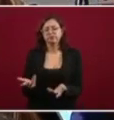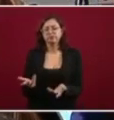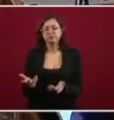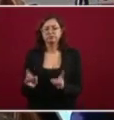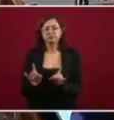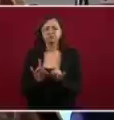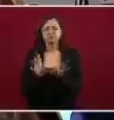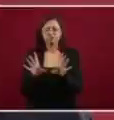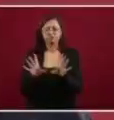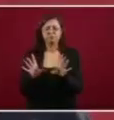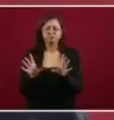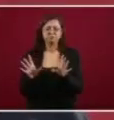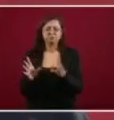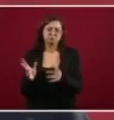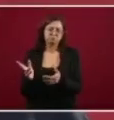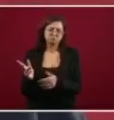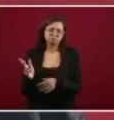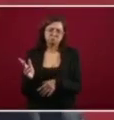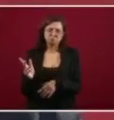evento.